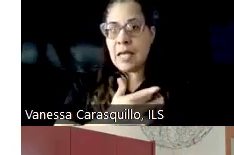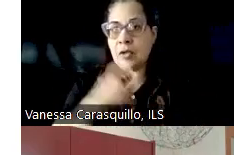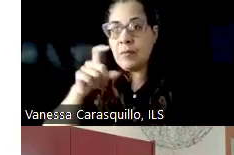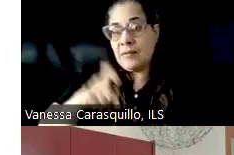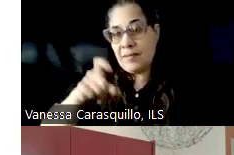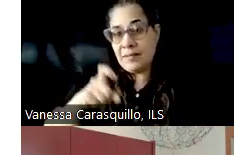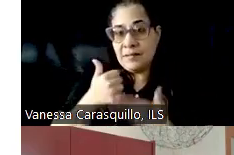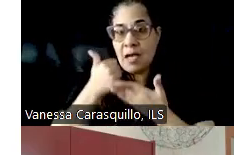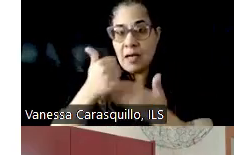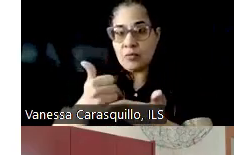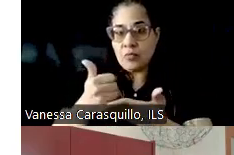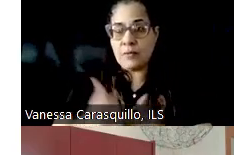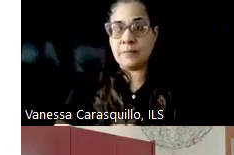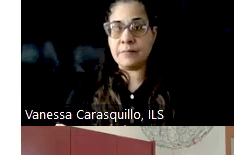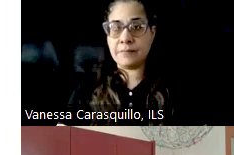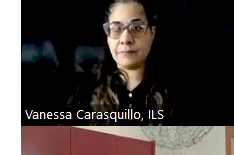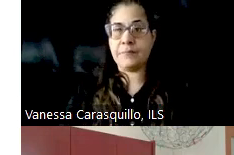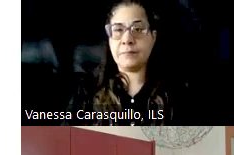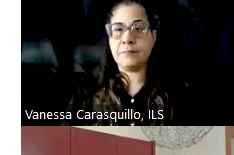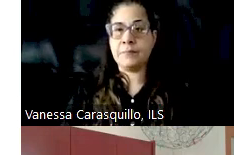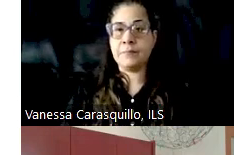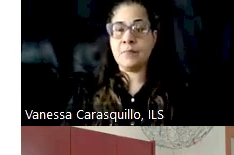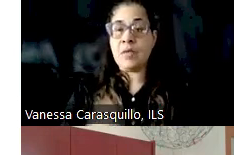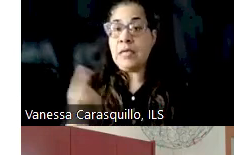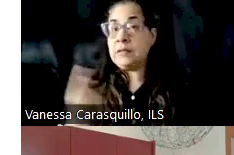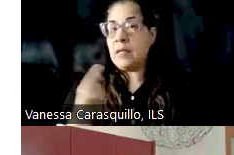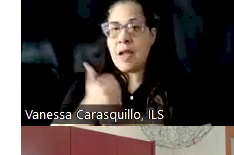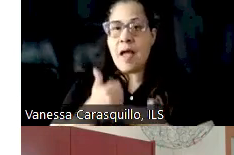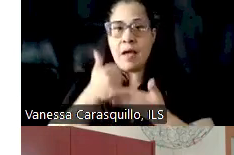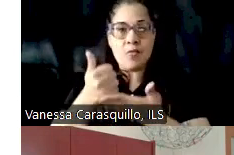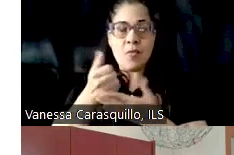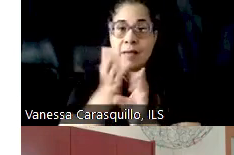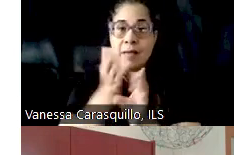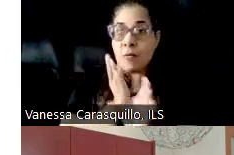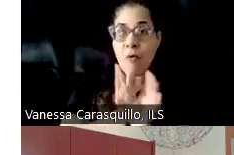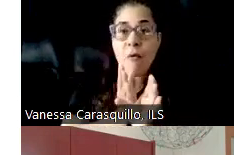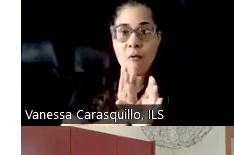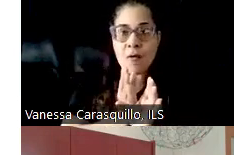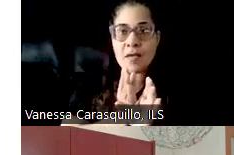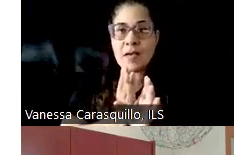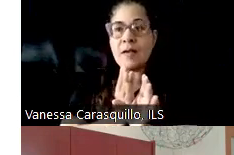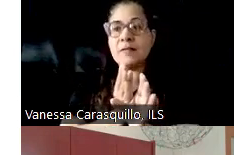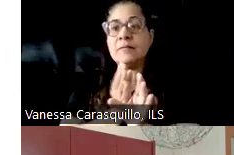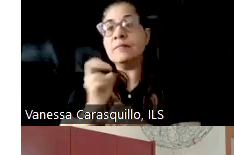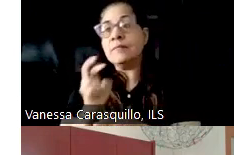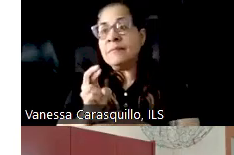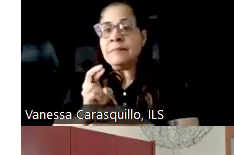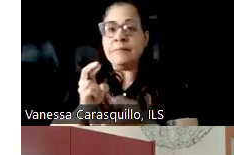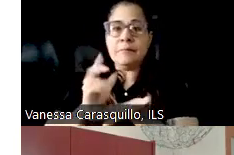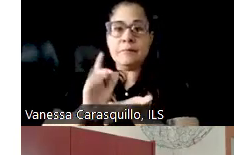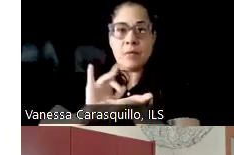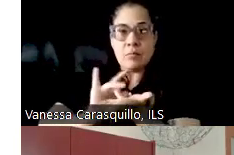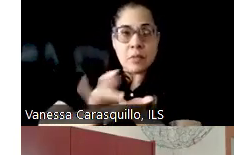ayuda. Casi siempre es una ayuda psicológica, la intervención farmacológica está muy limitada en